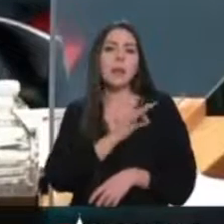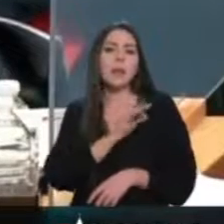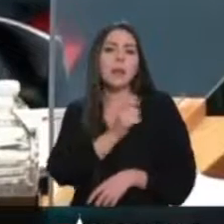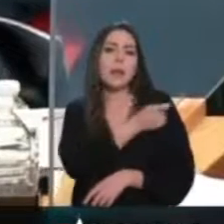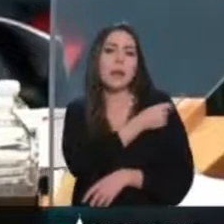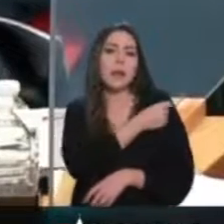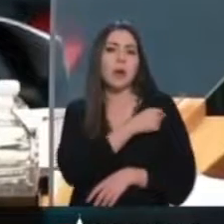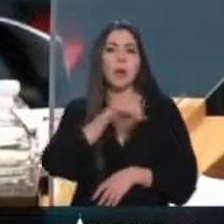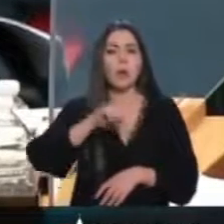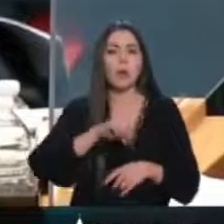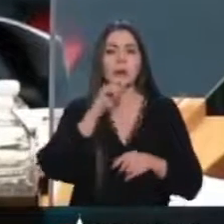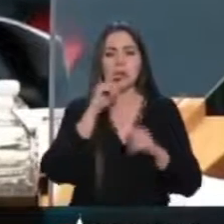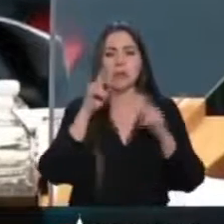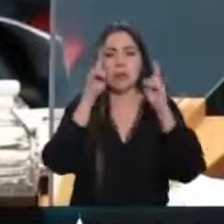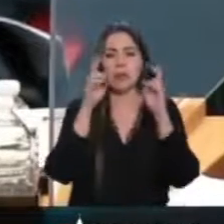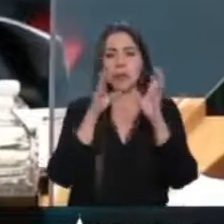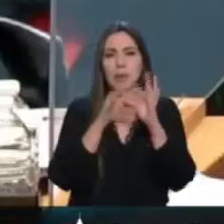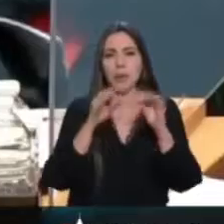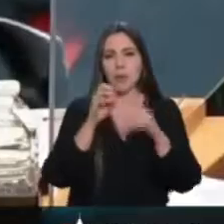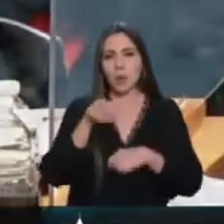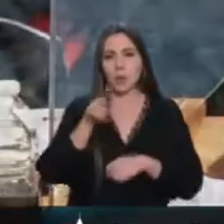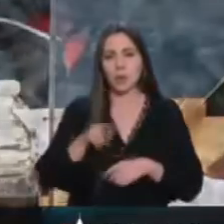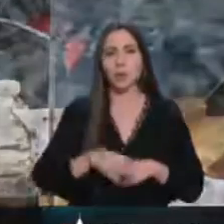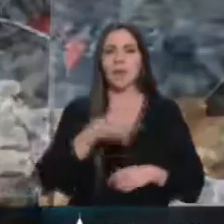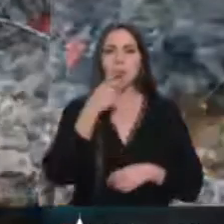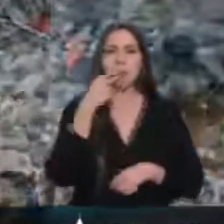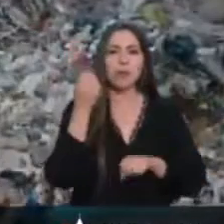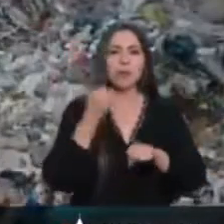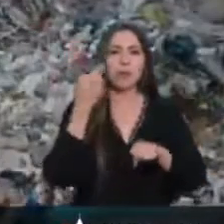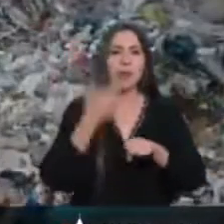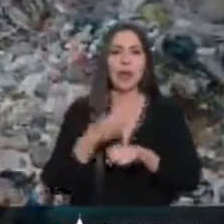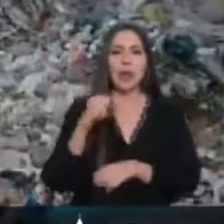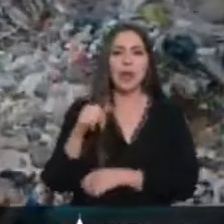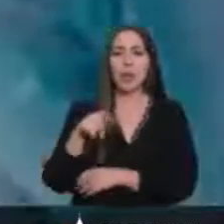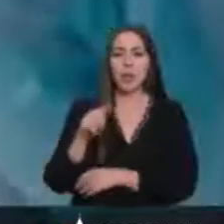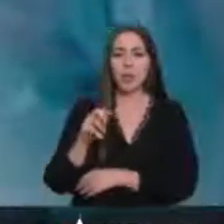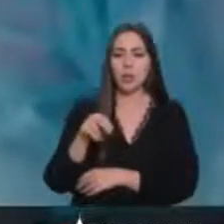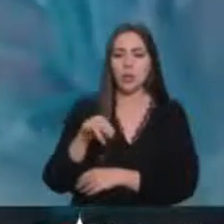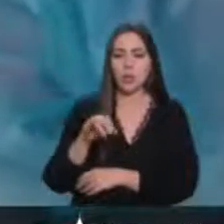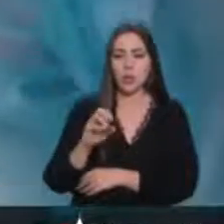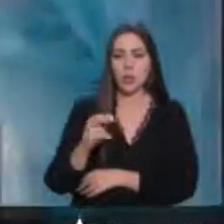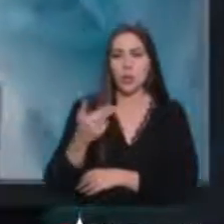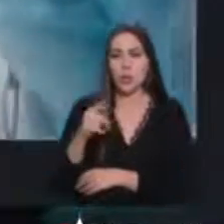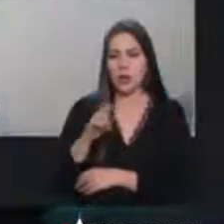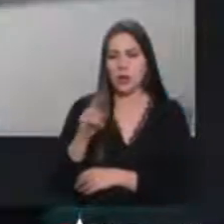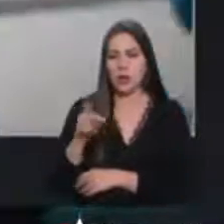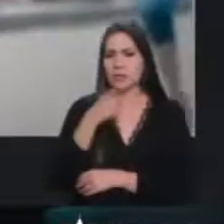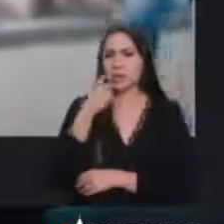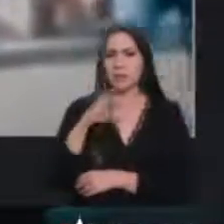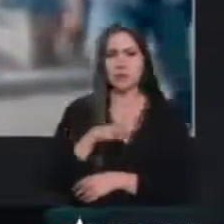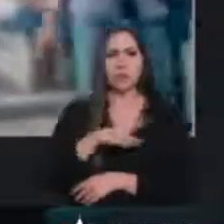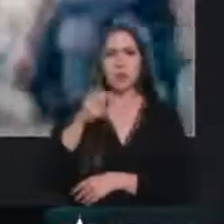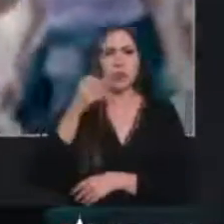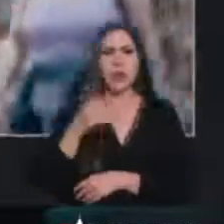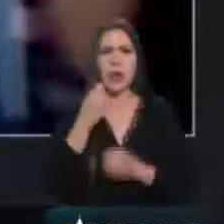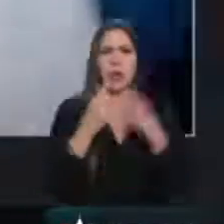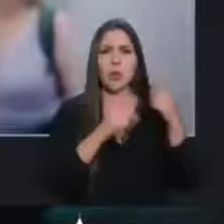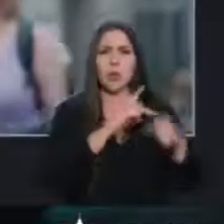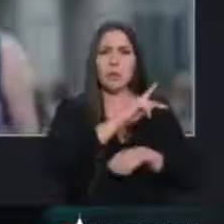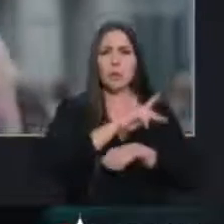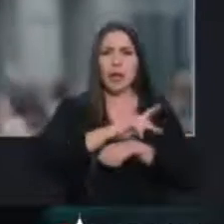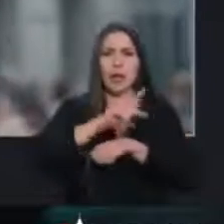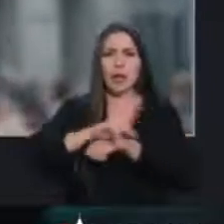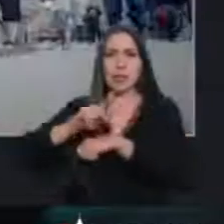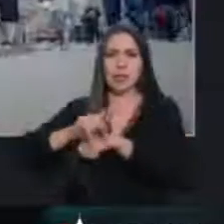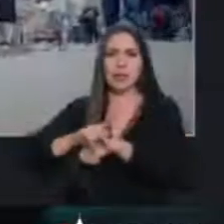en la ONU. El día de hoy, al respecto, el secretario general, Antonio Guterres, reprochó que países desarrollados ya estén aplicando dosis de refuerzo a